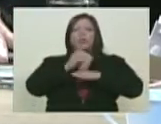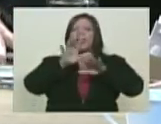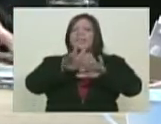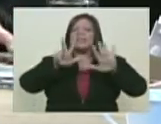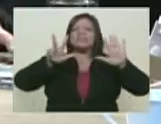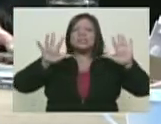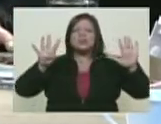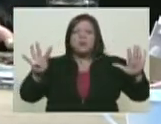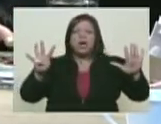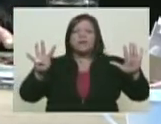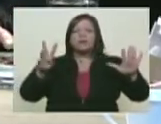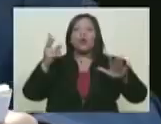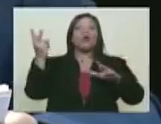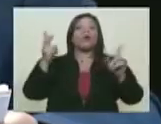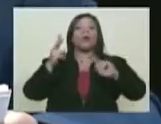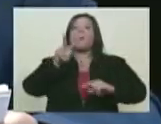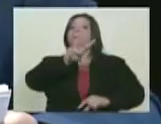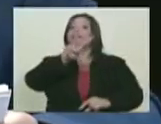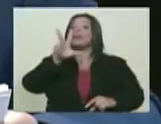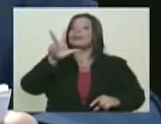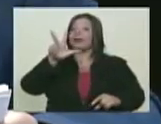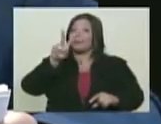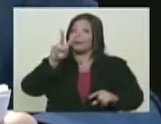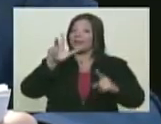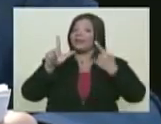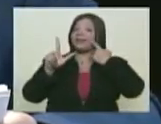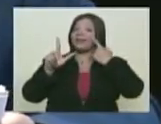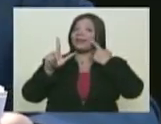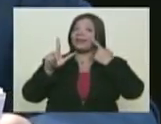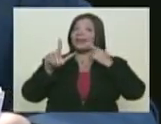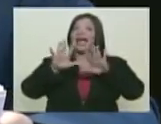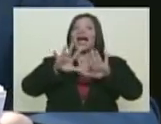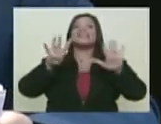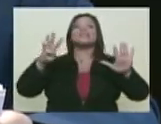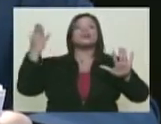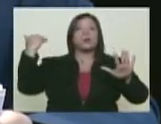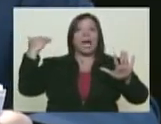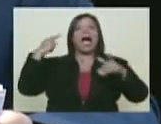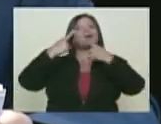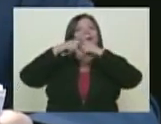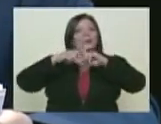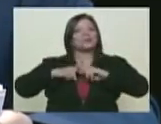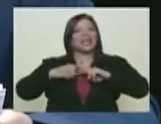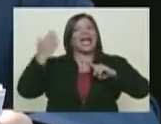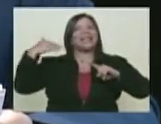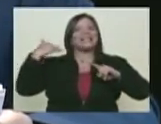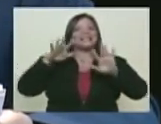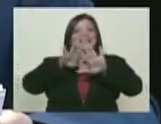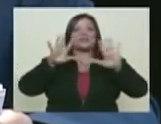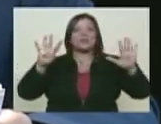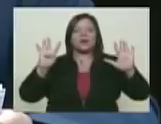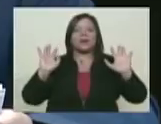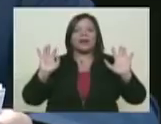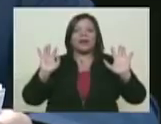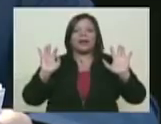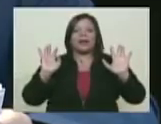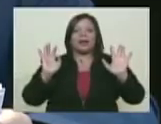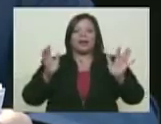19 elecciones llevan 23. Ustedes. 23. 19 la última vez que las conté. De las cuales